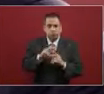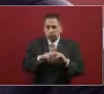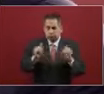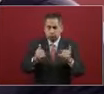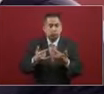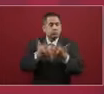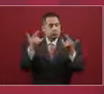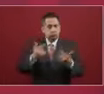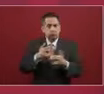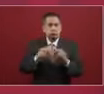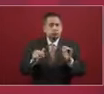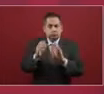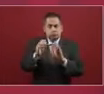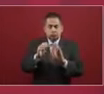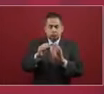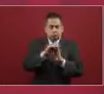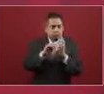legal.